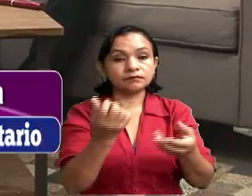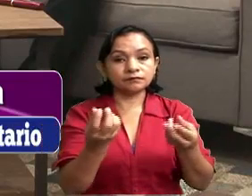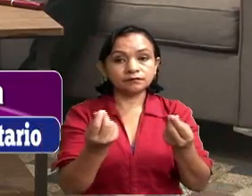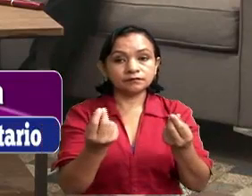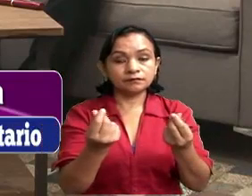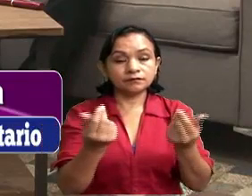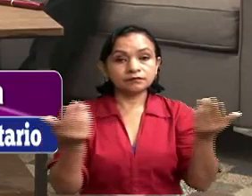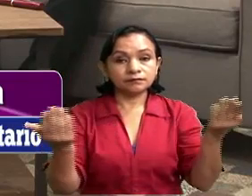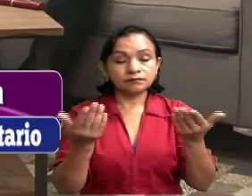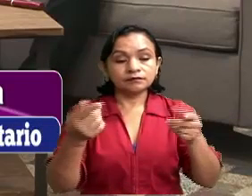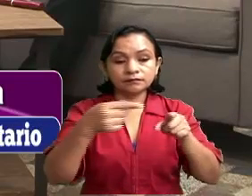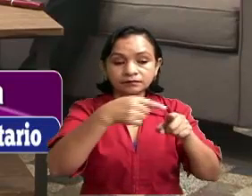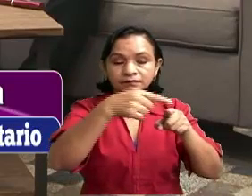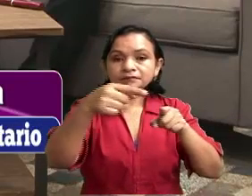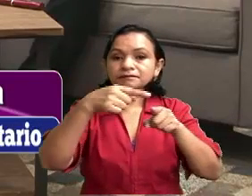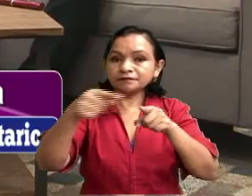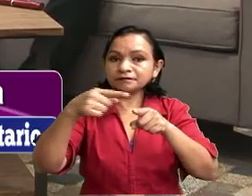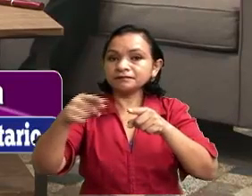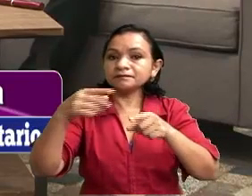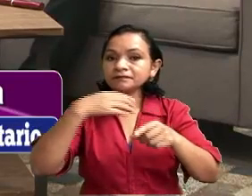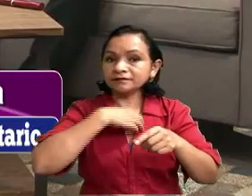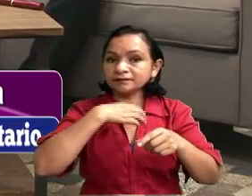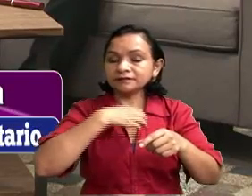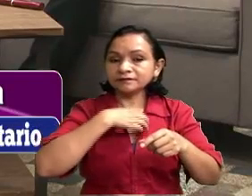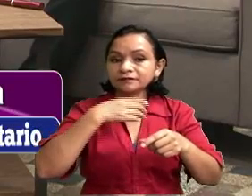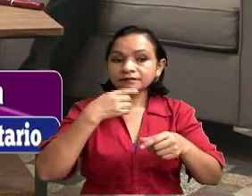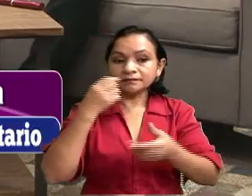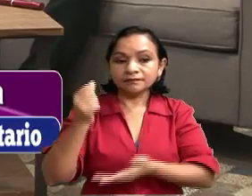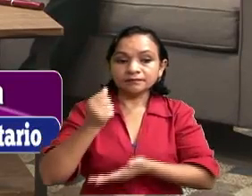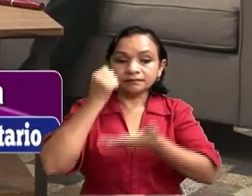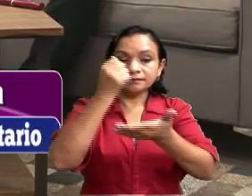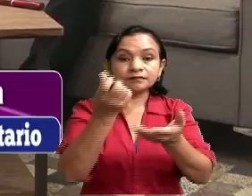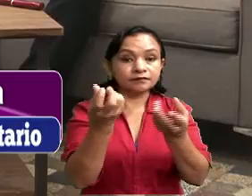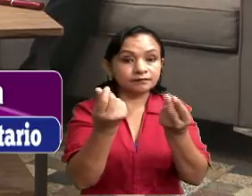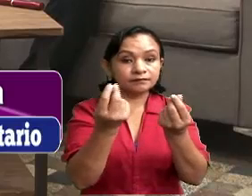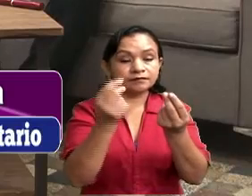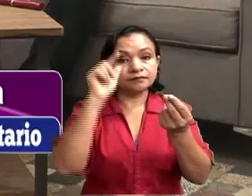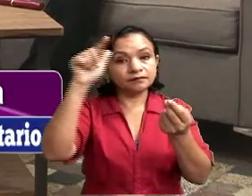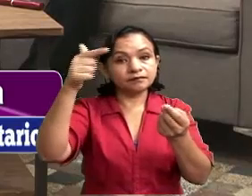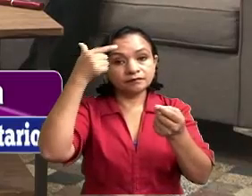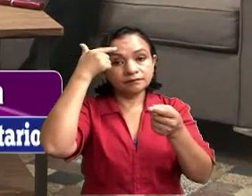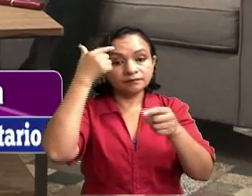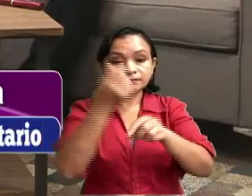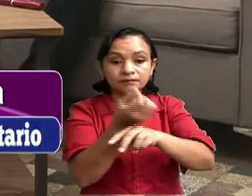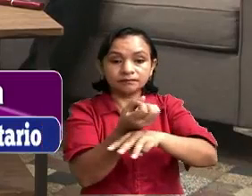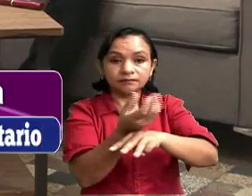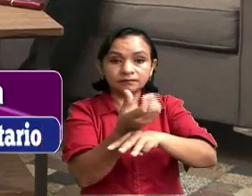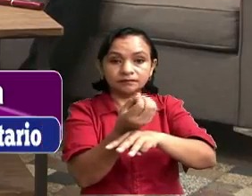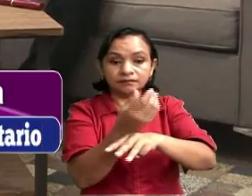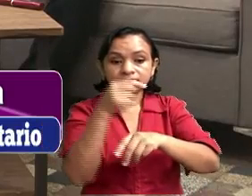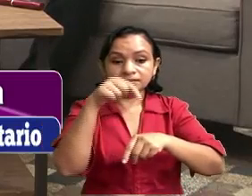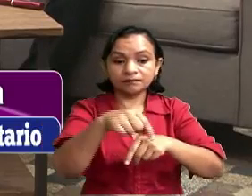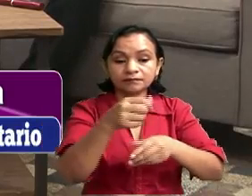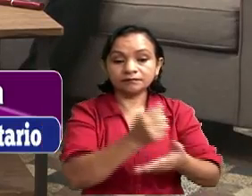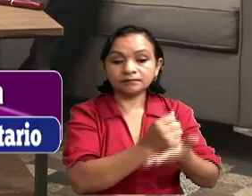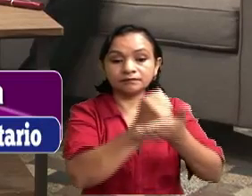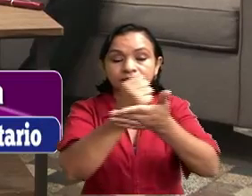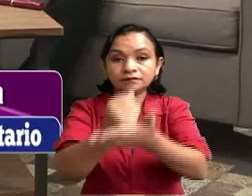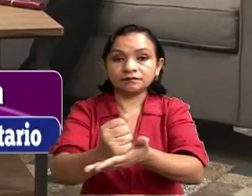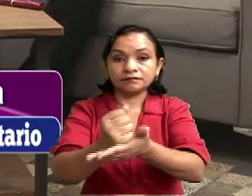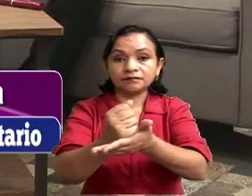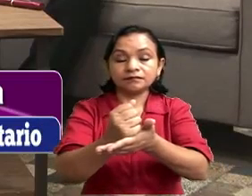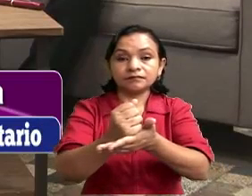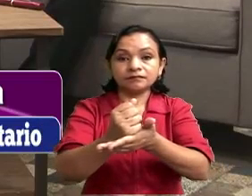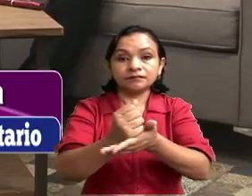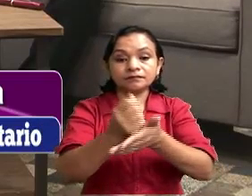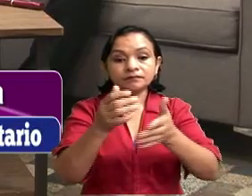de inversión, municipal. O sea, que le da recursos a los gobiernos locales para también tener un impacto